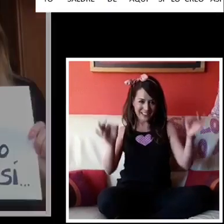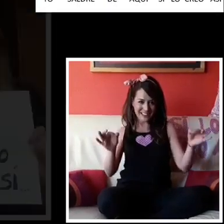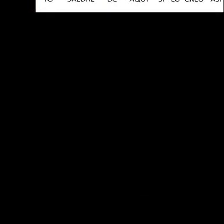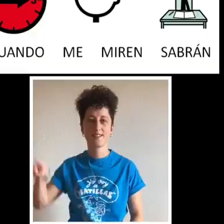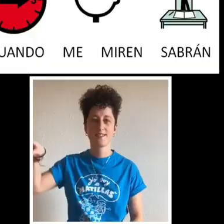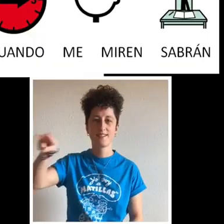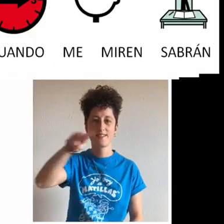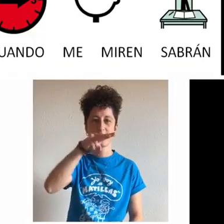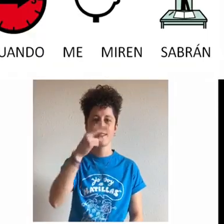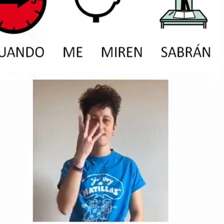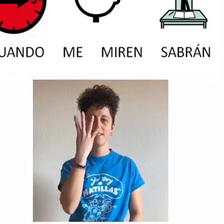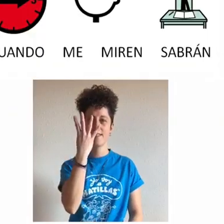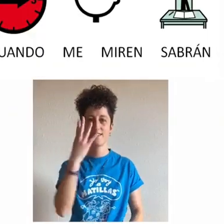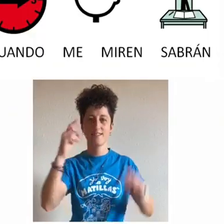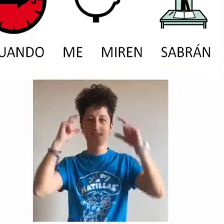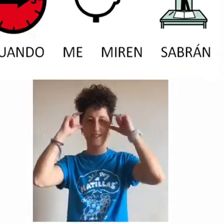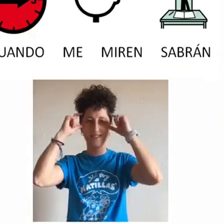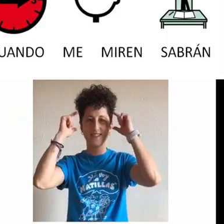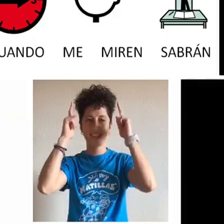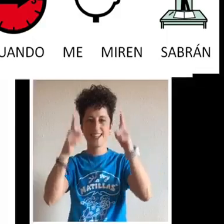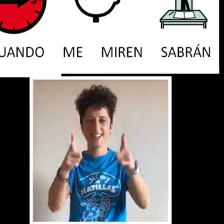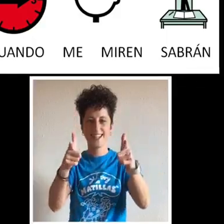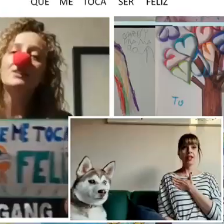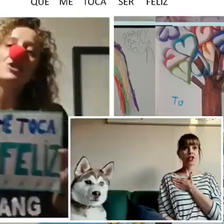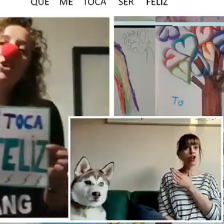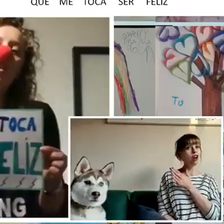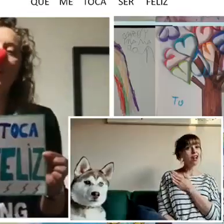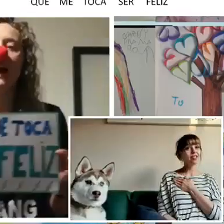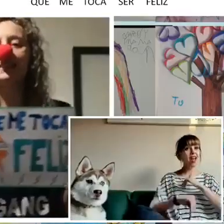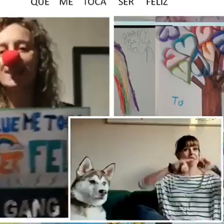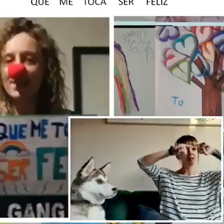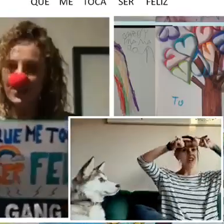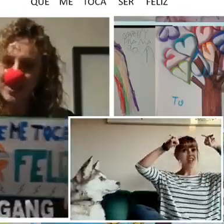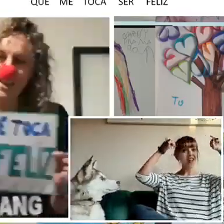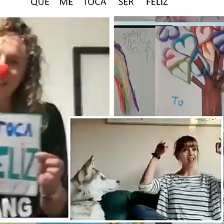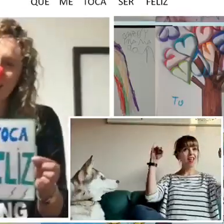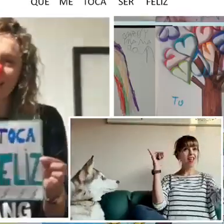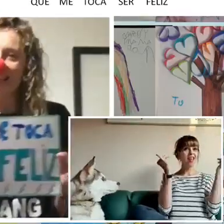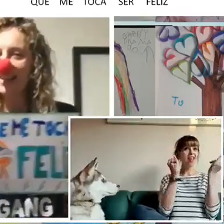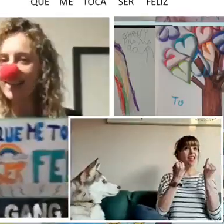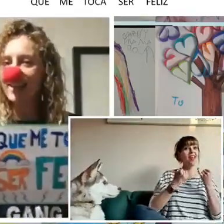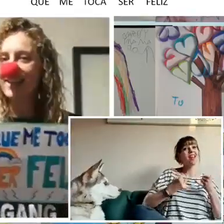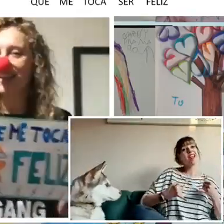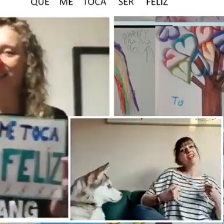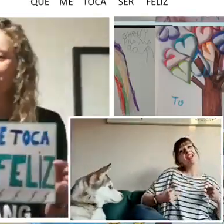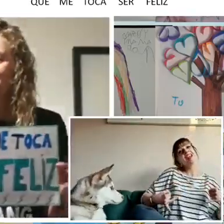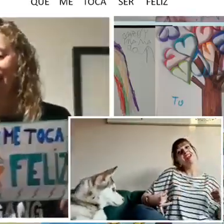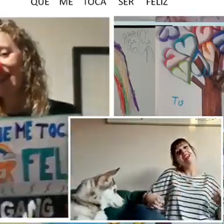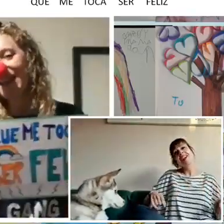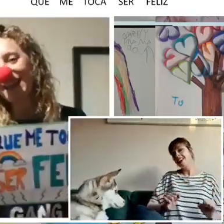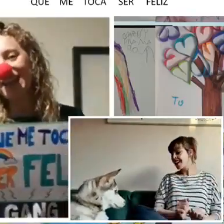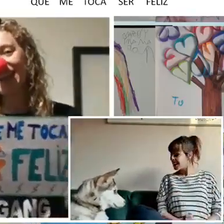creo así. Cuando me miren sabrán que me toca ser